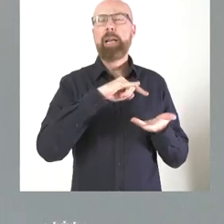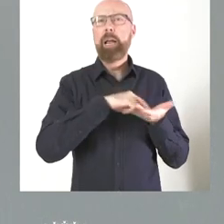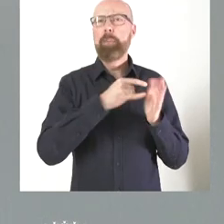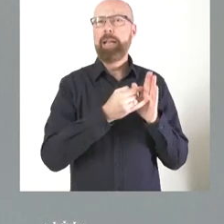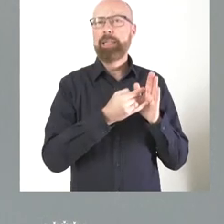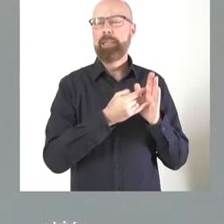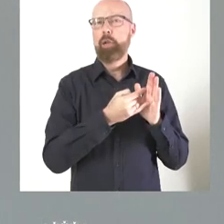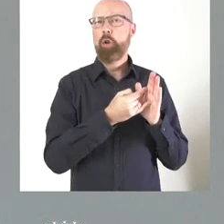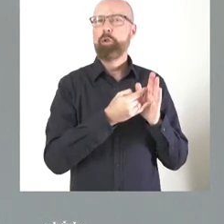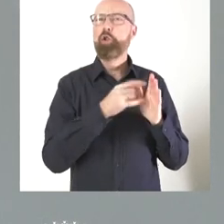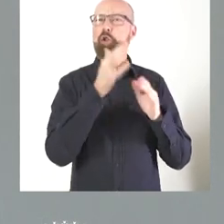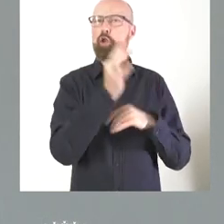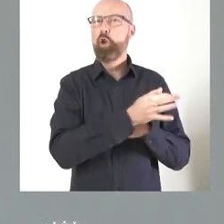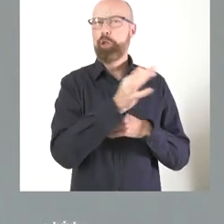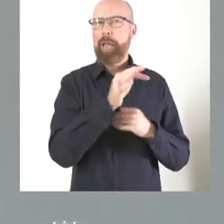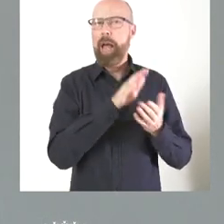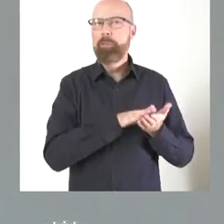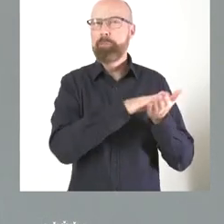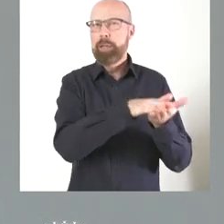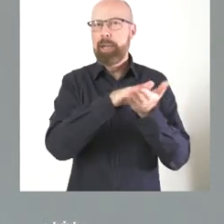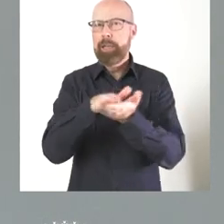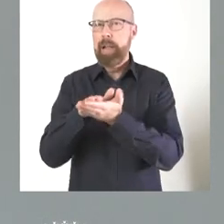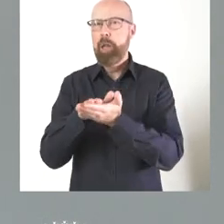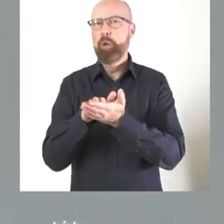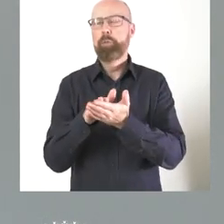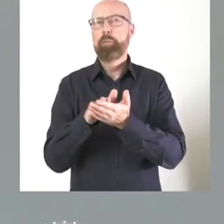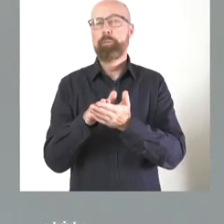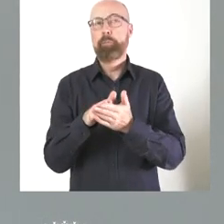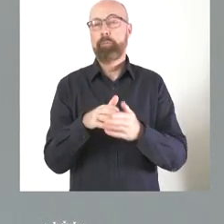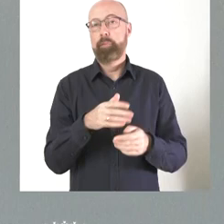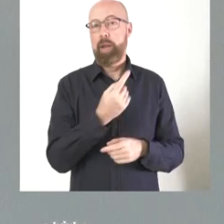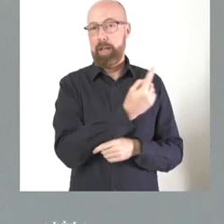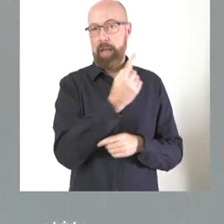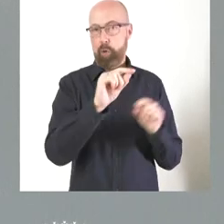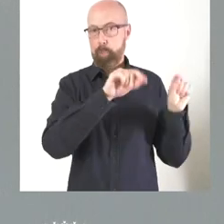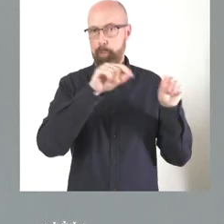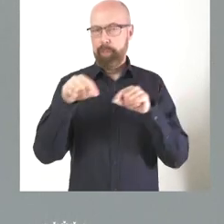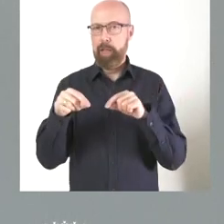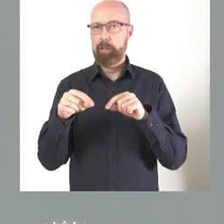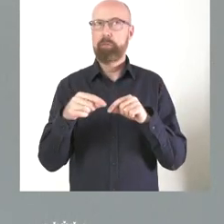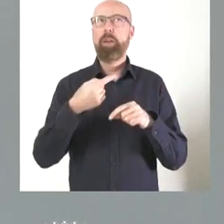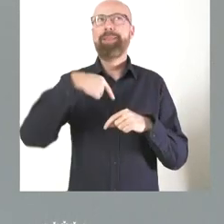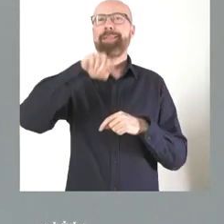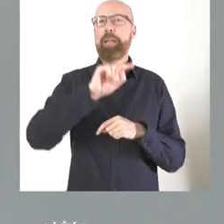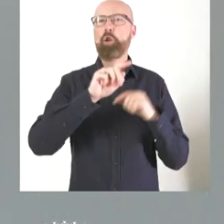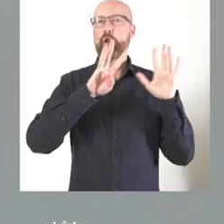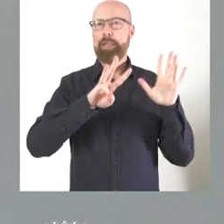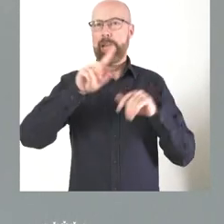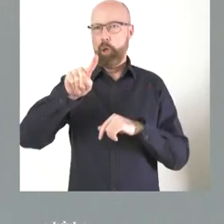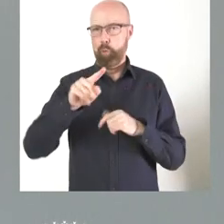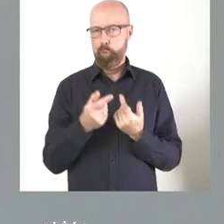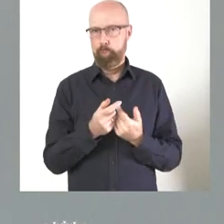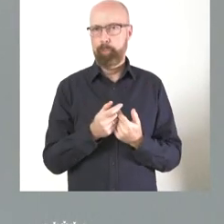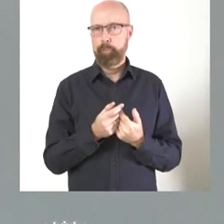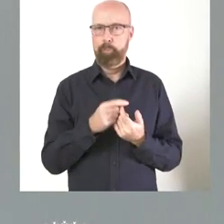tramitados hasta esa fecha en cada una de las provincias y hablamos de las declaraciones de impactos son 181 de